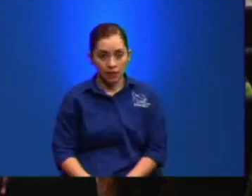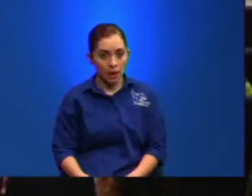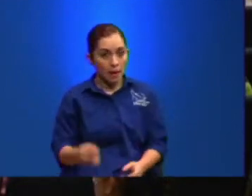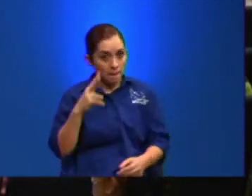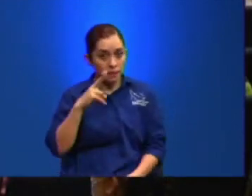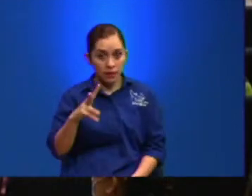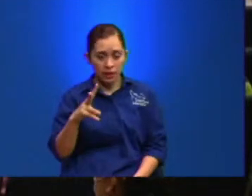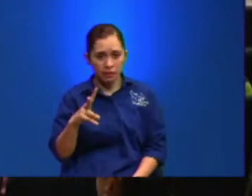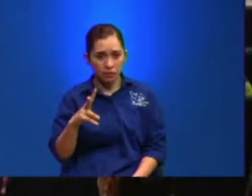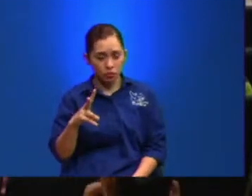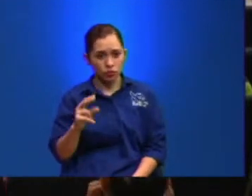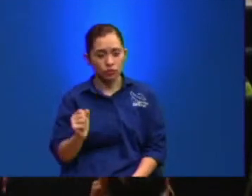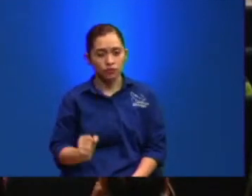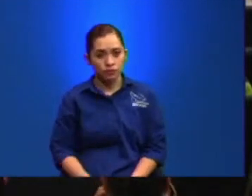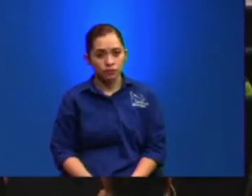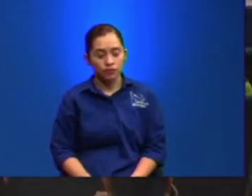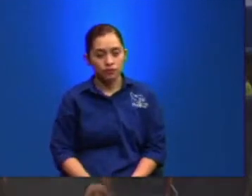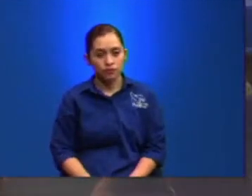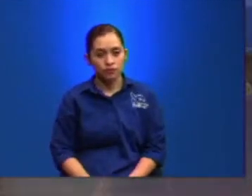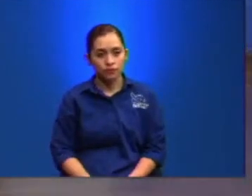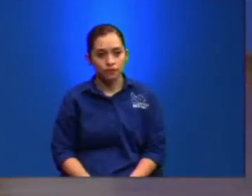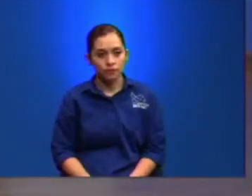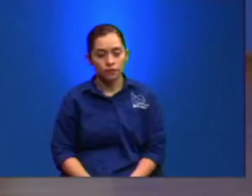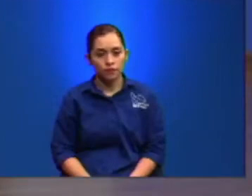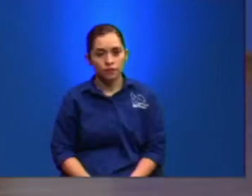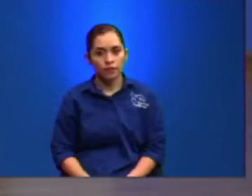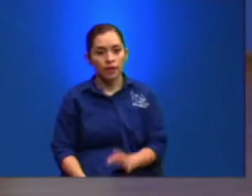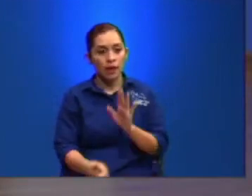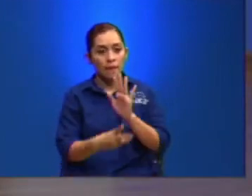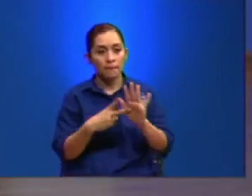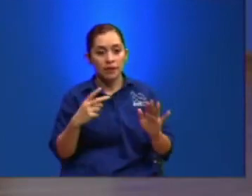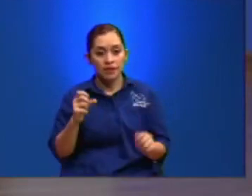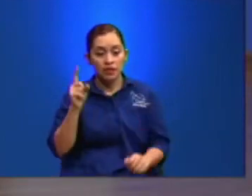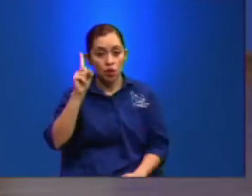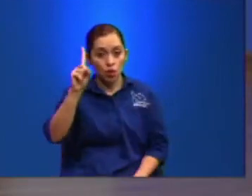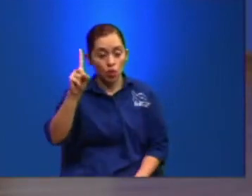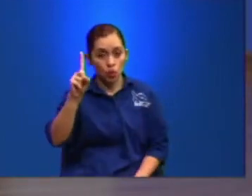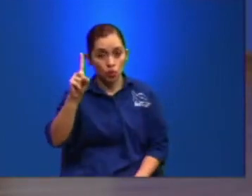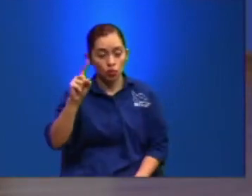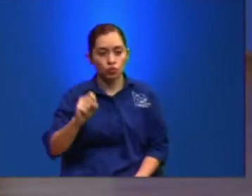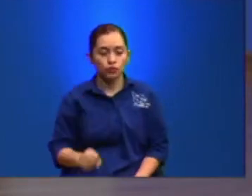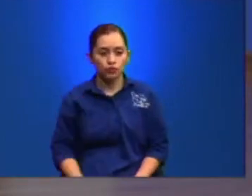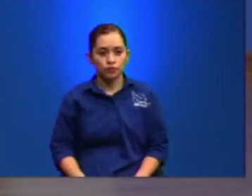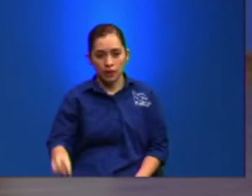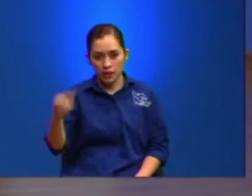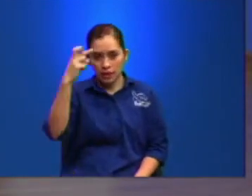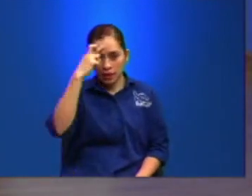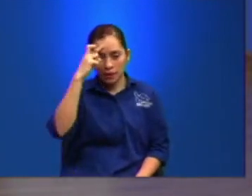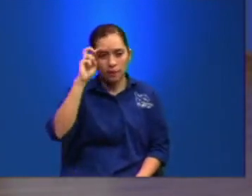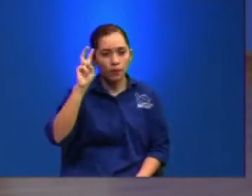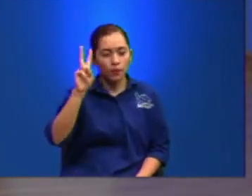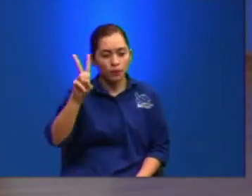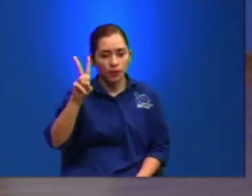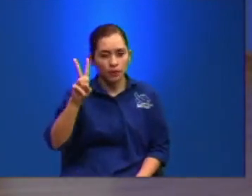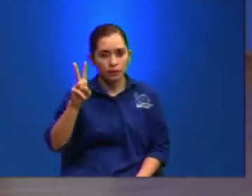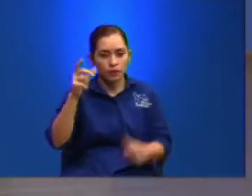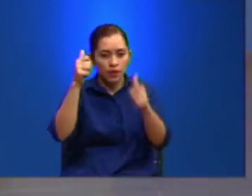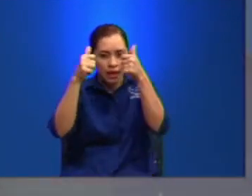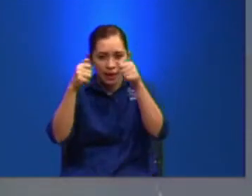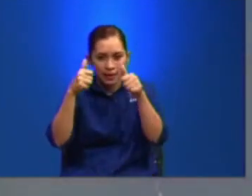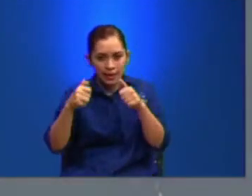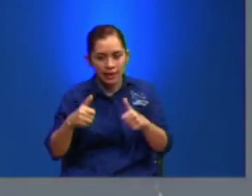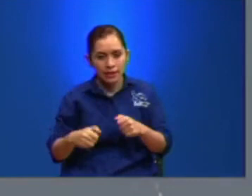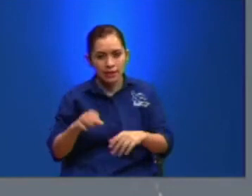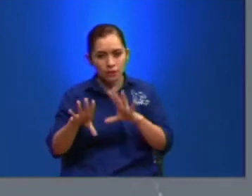esto miremos de qué se trata miremos el versículo 1 del capítulo 6 de proverbios y analicemos aquí algunas cosas